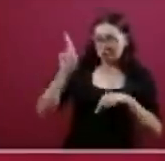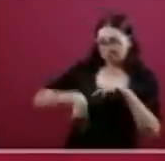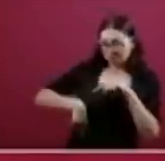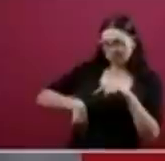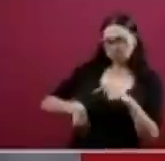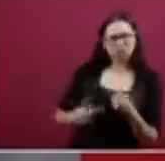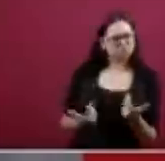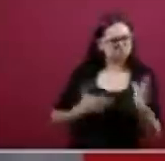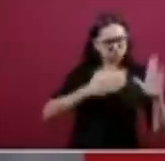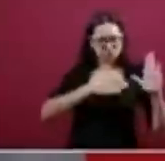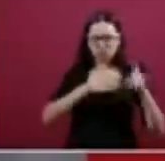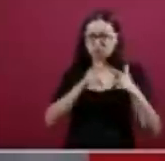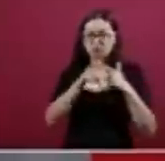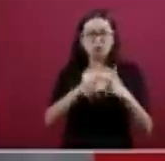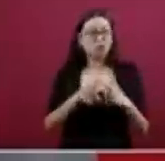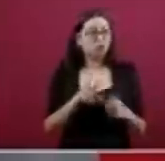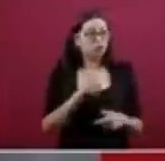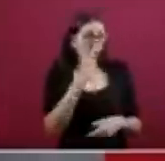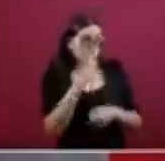2 años? Sí.